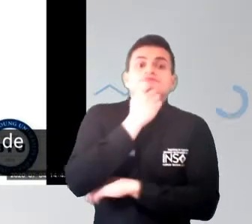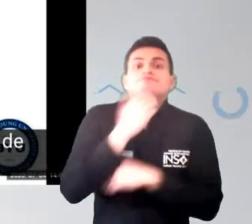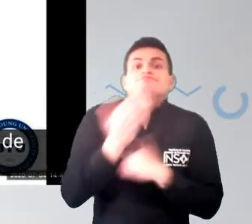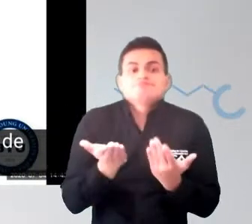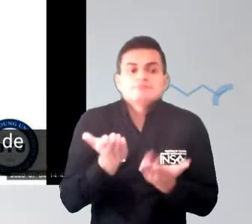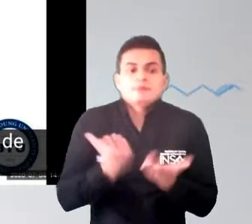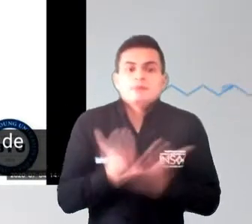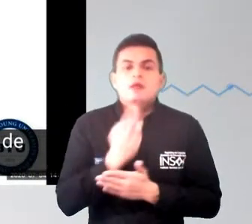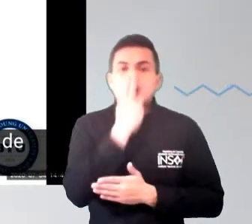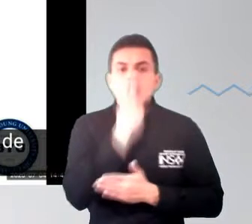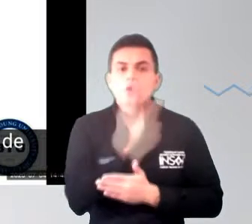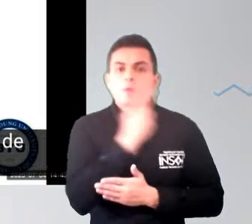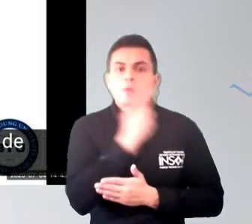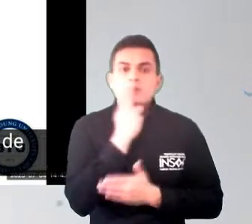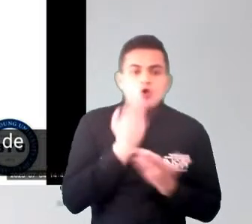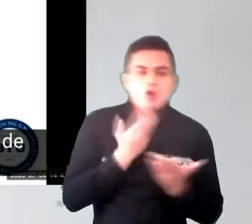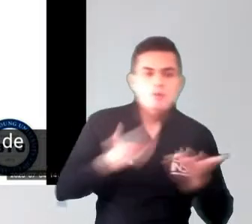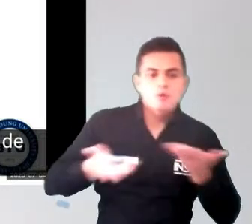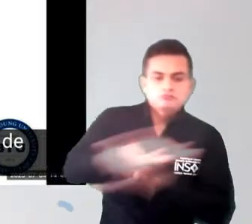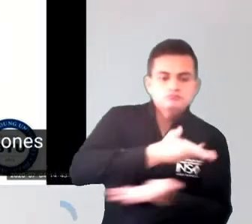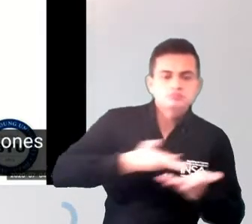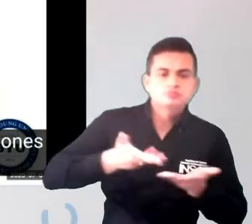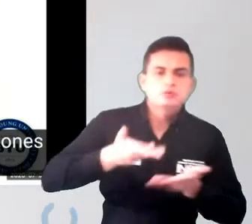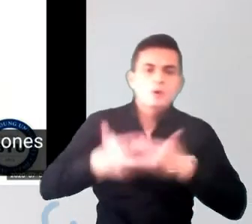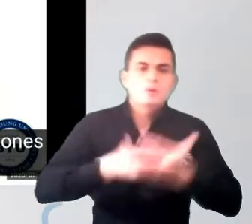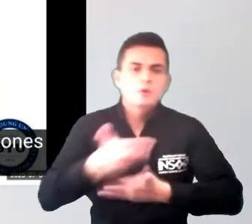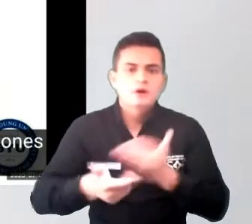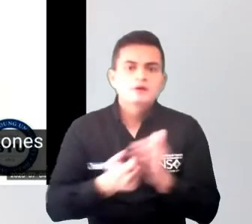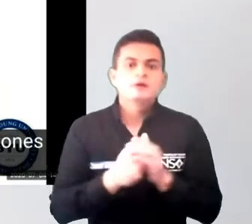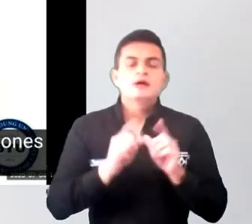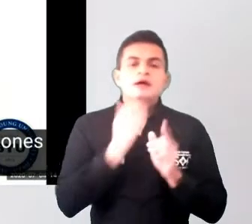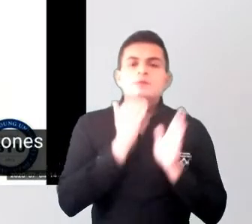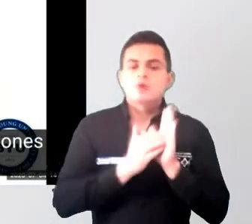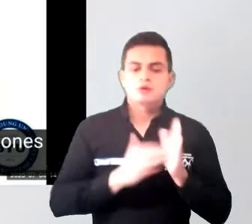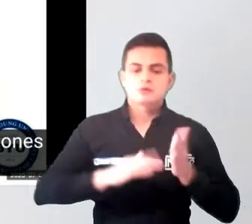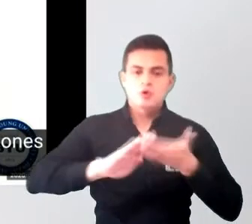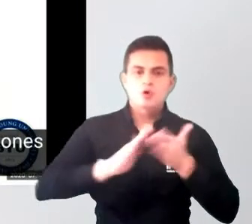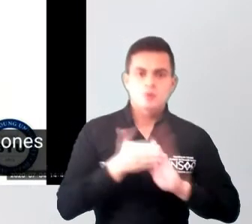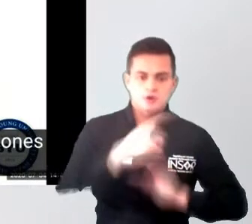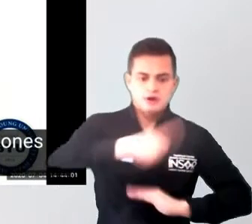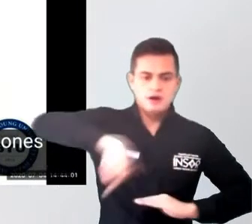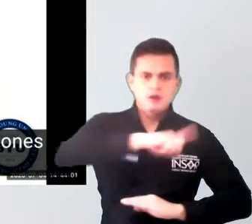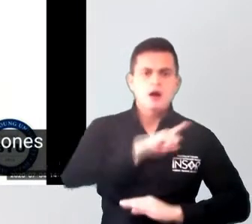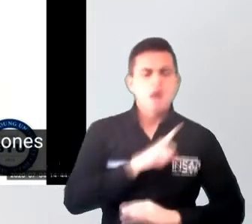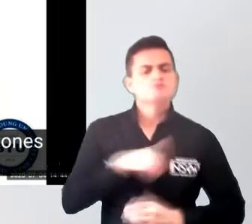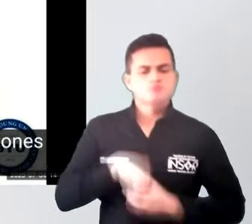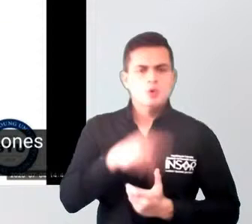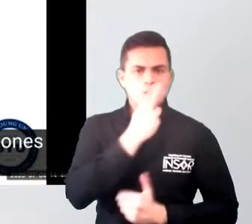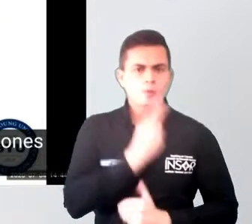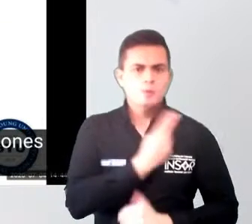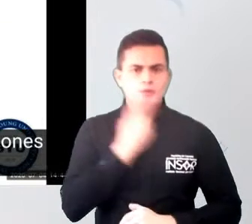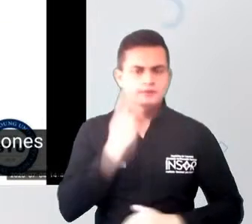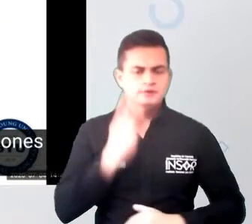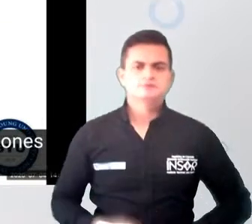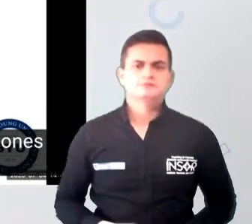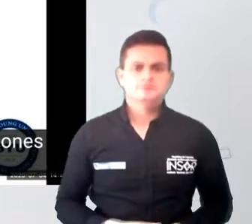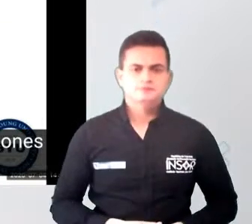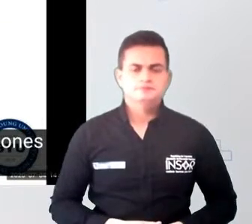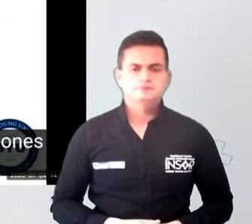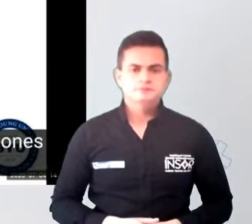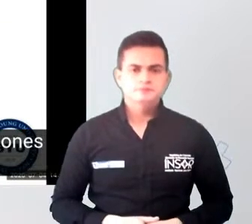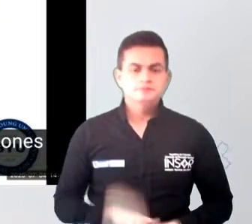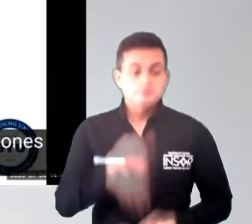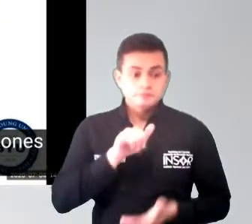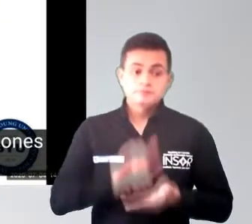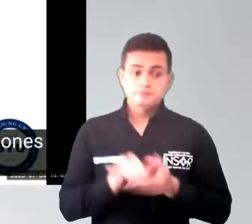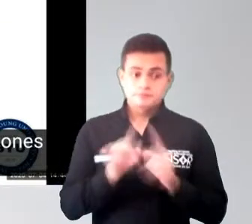docentes y los estudiantes comprometidos en una comunidad de compromiso. Por tanto, esto es lo que vamos a hablar mucho el día de